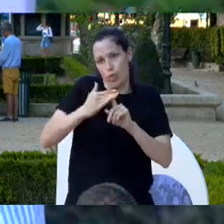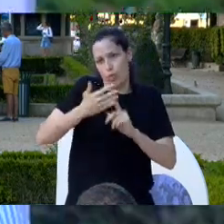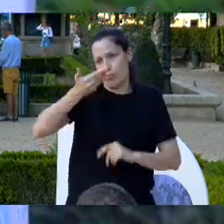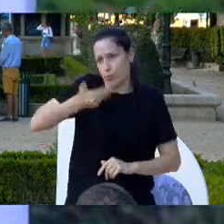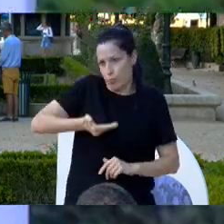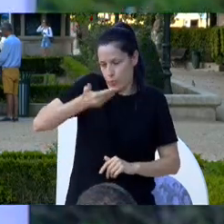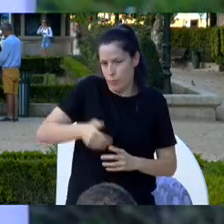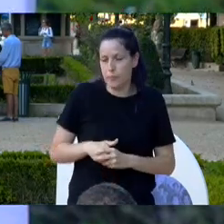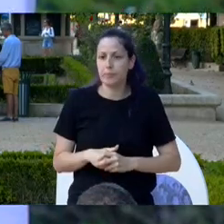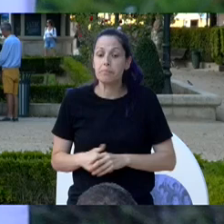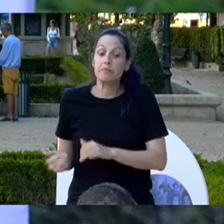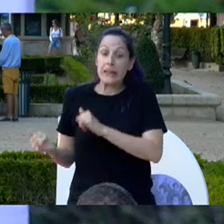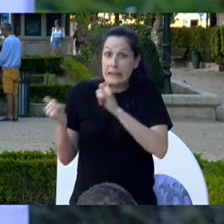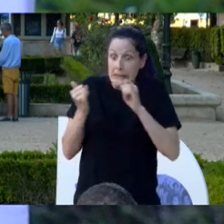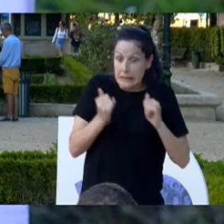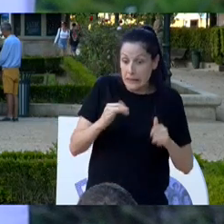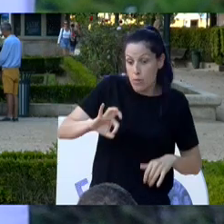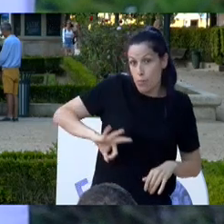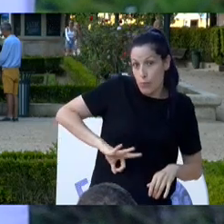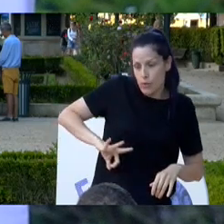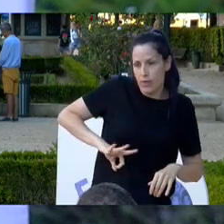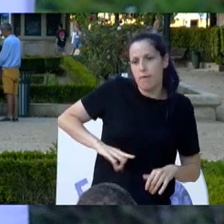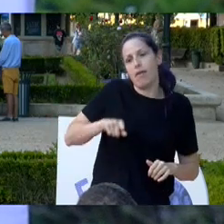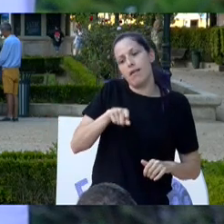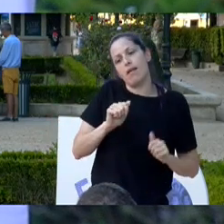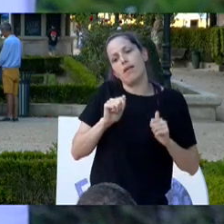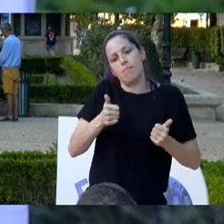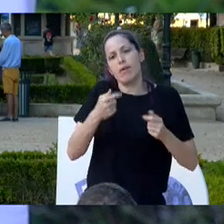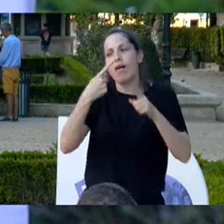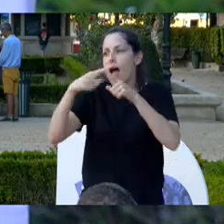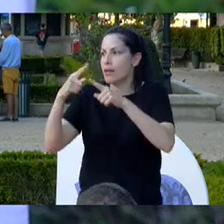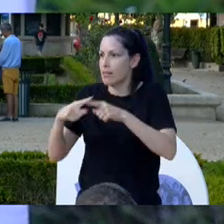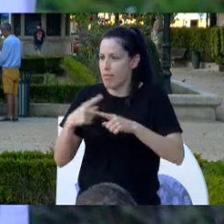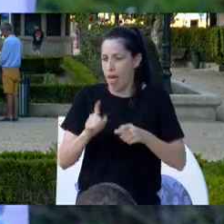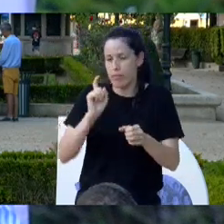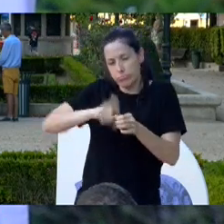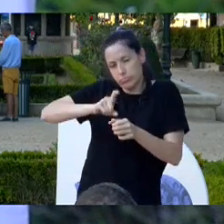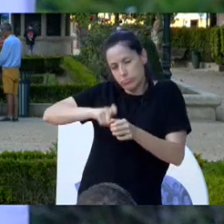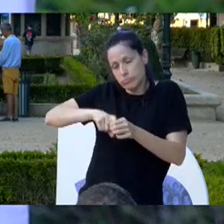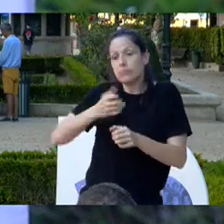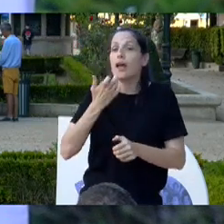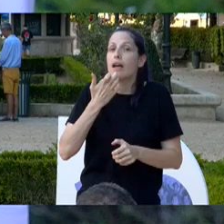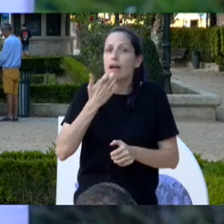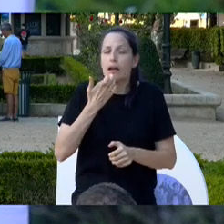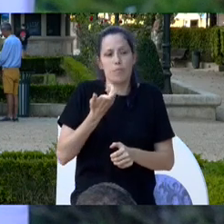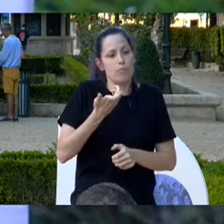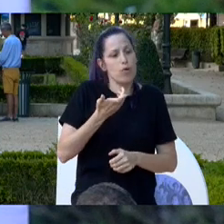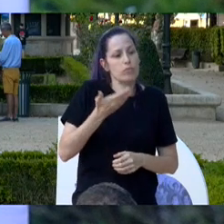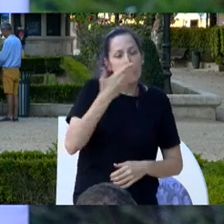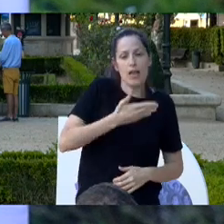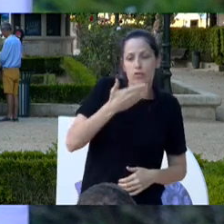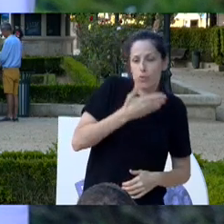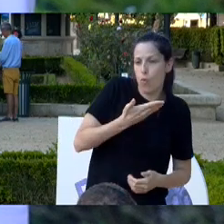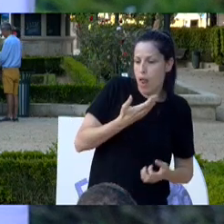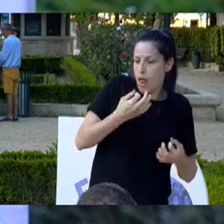chegada a Pontevedra, ela participa de todas as actividades. Antes falaba que a escola normal era endogámica, que todos